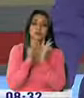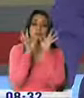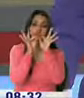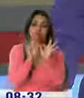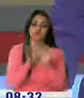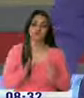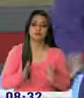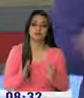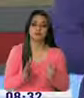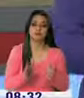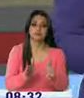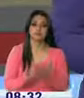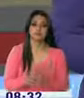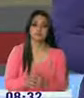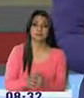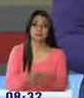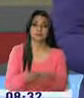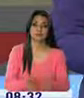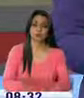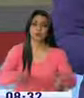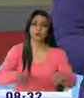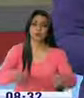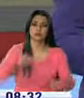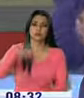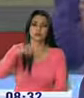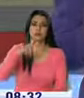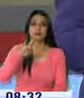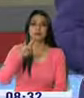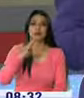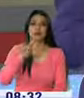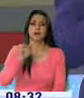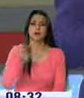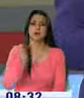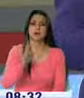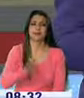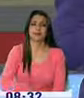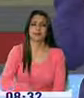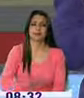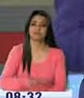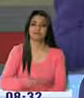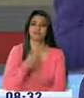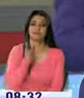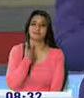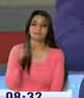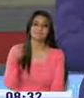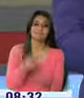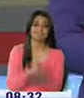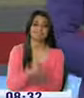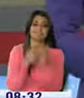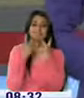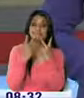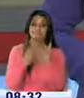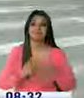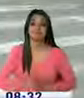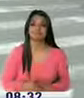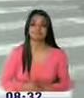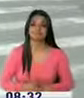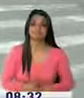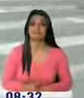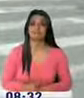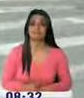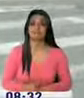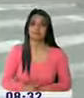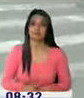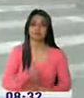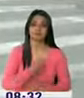de la calzada. Un hundimiento en la calle Pico Asá provoca accidentes constantes. Durante